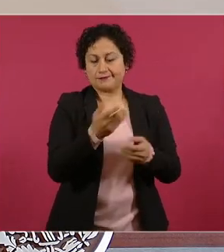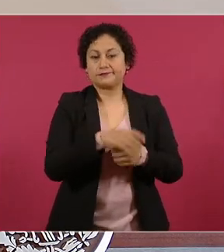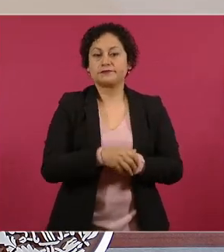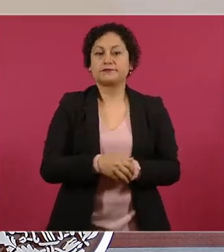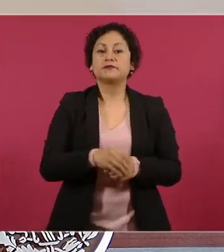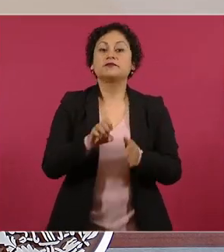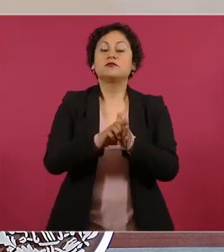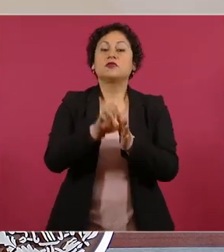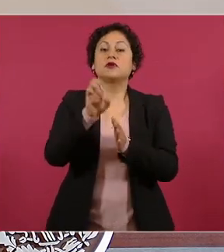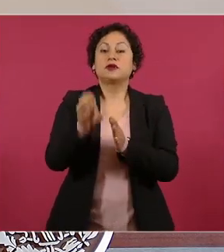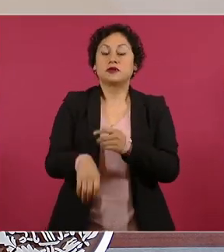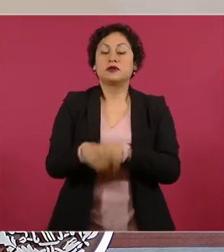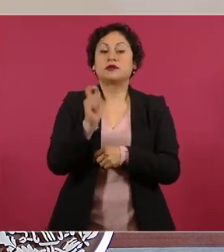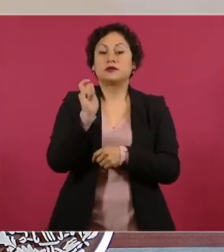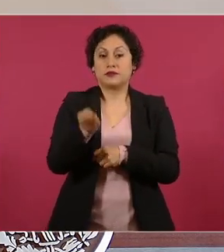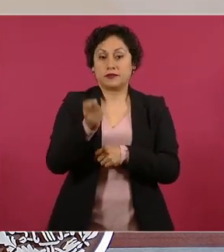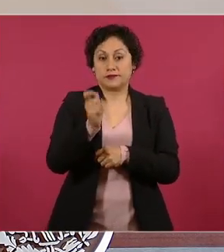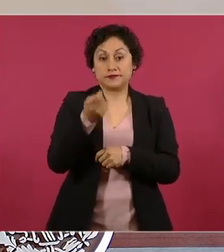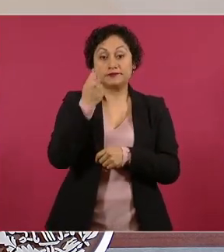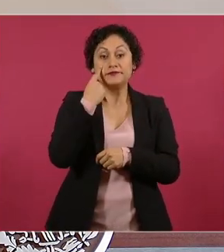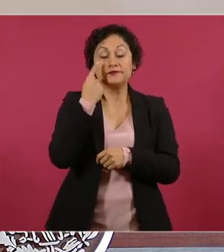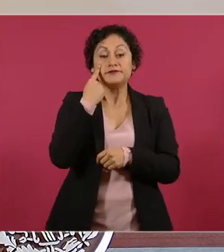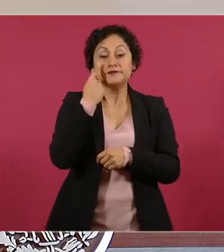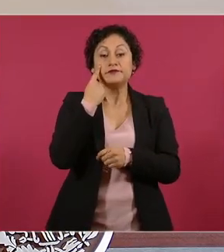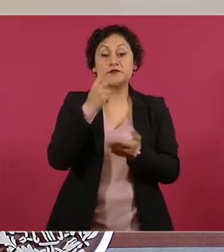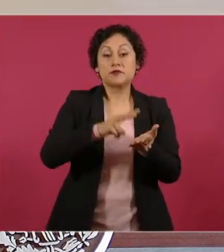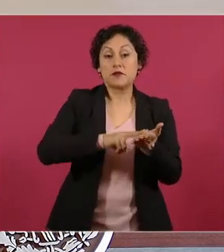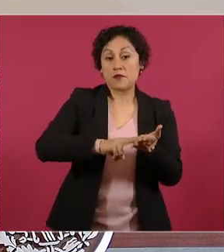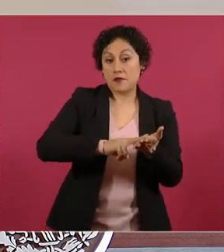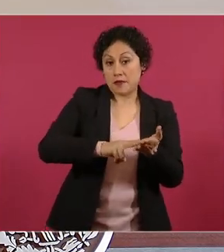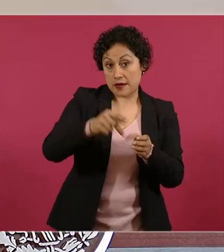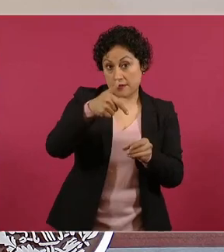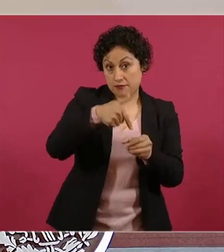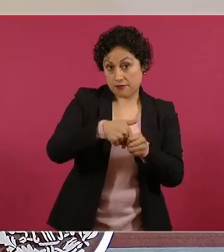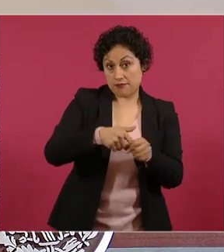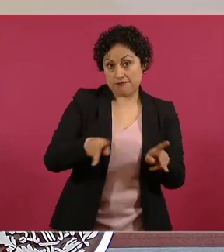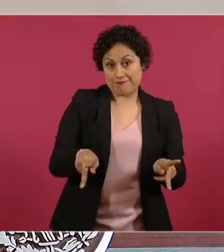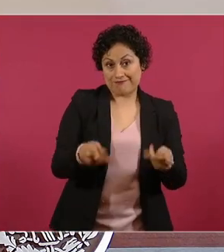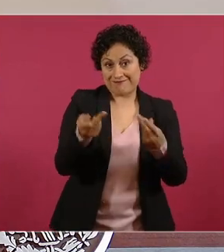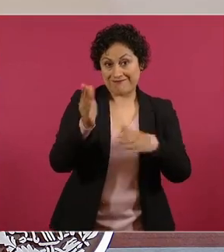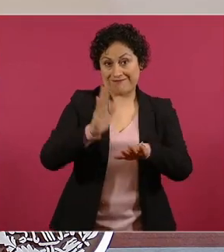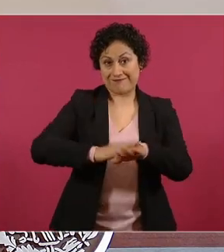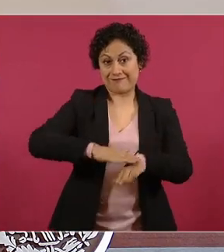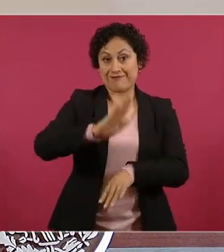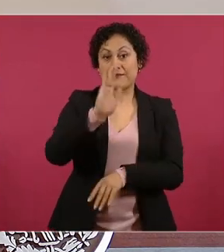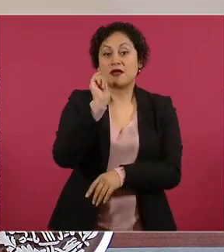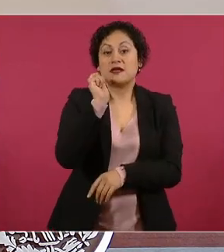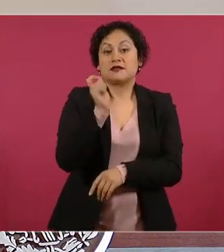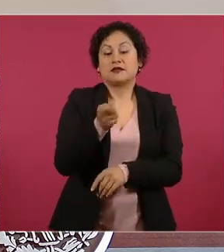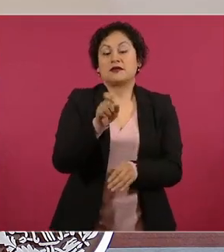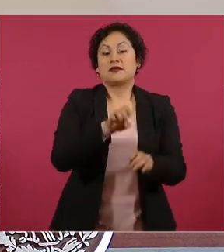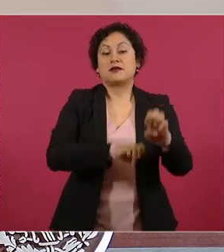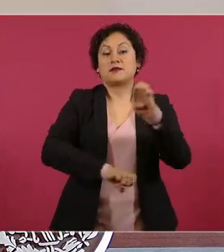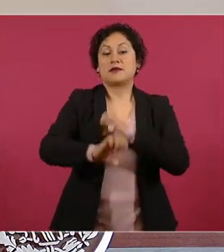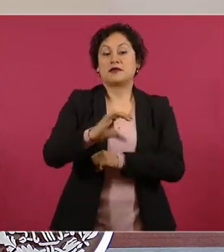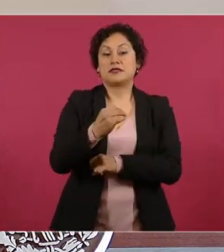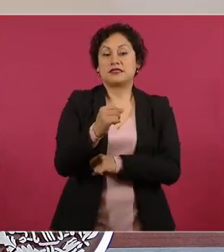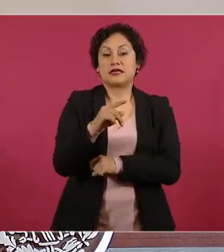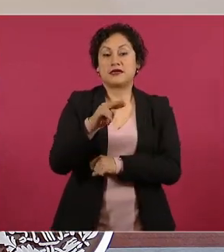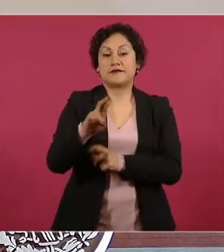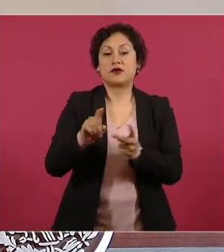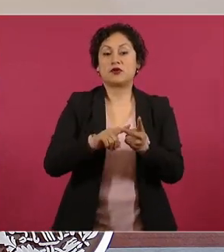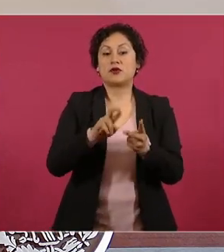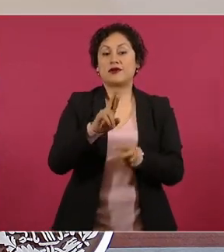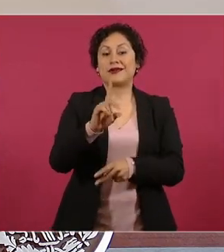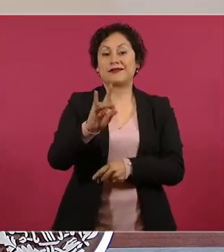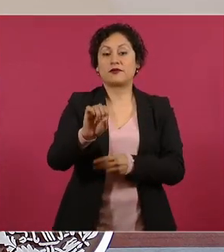como referente principal la gasolina regular, que es la de mayor consumo en el mercado, tenemos en esta ocasión a Chevron, Redco y